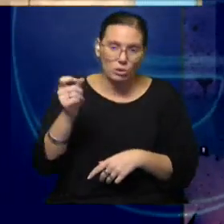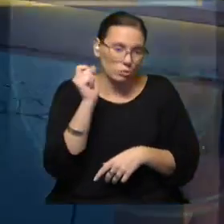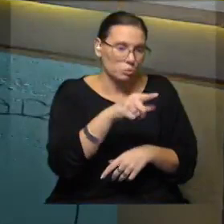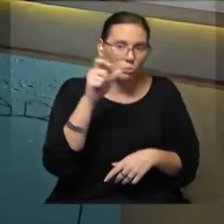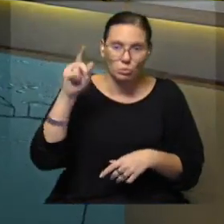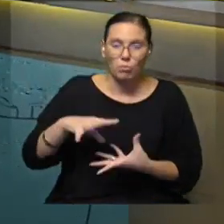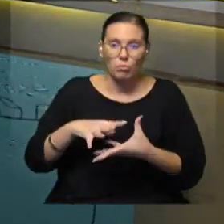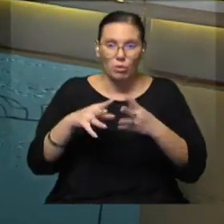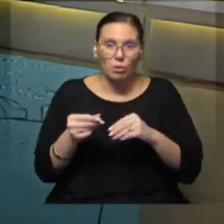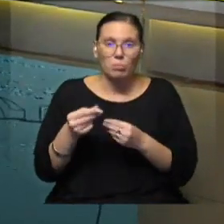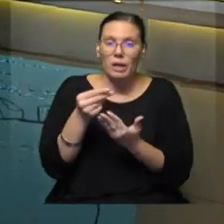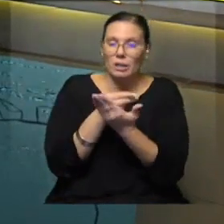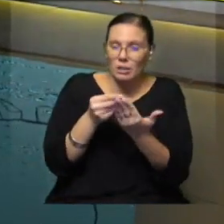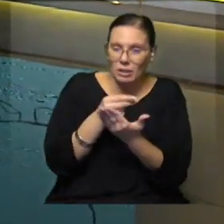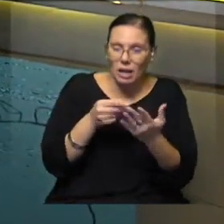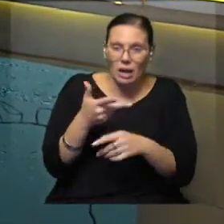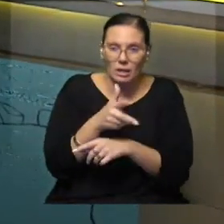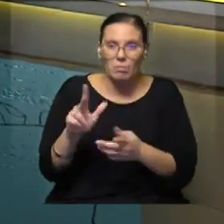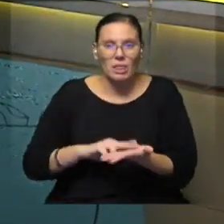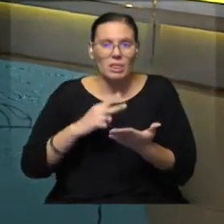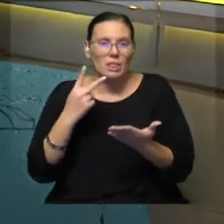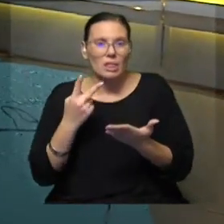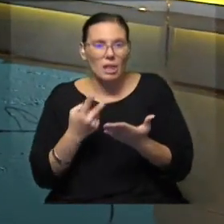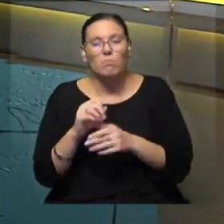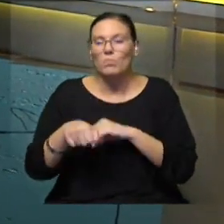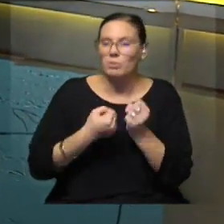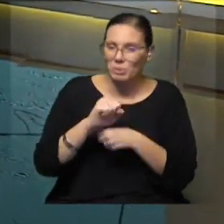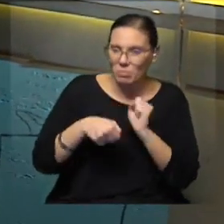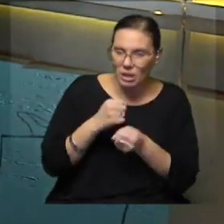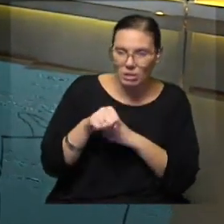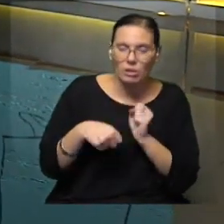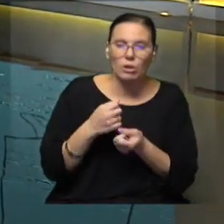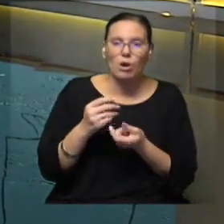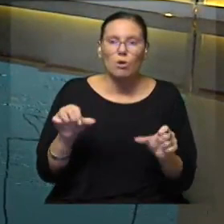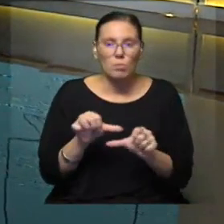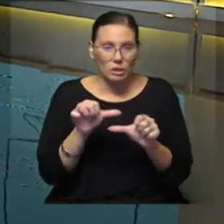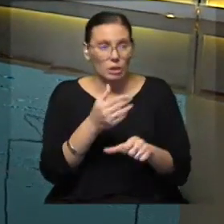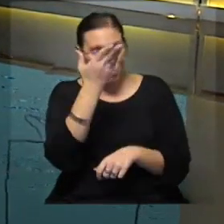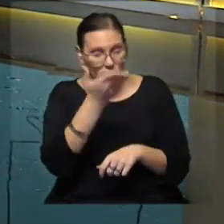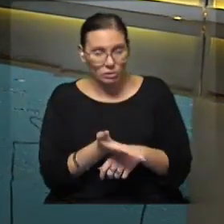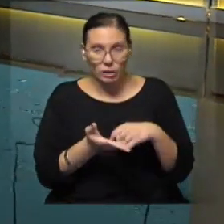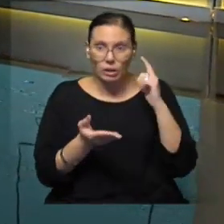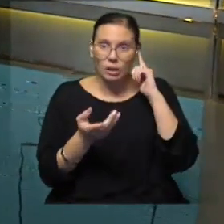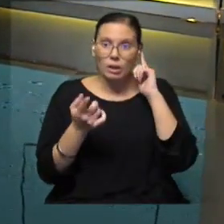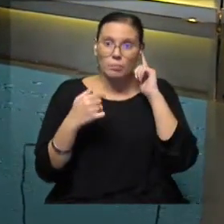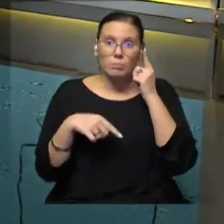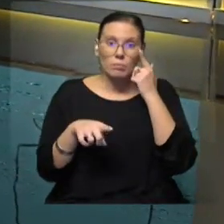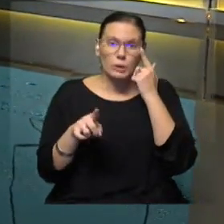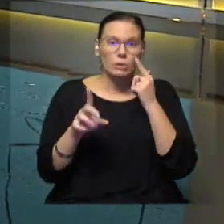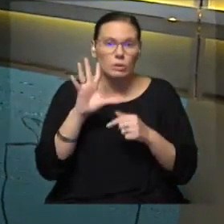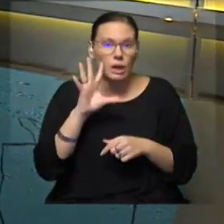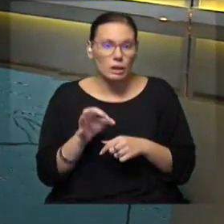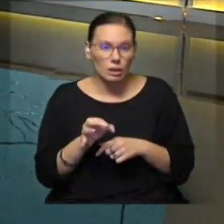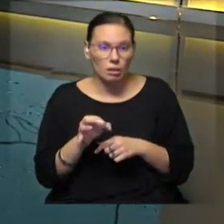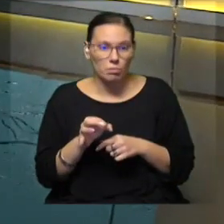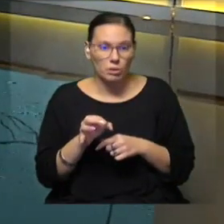estilo de animar y cómo traduce el movimiento de un personaje. Entonces, nos parecía que